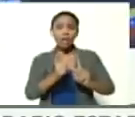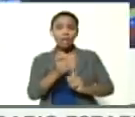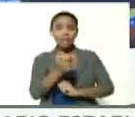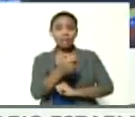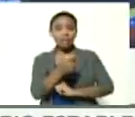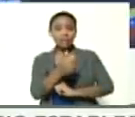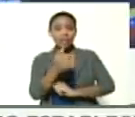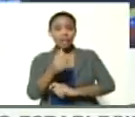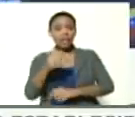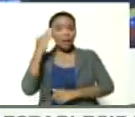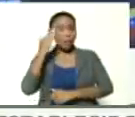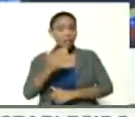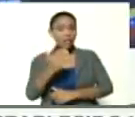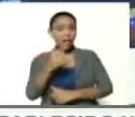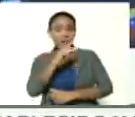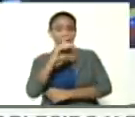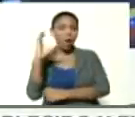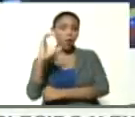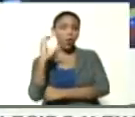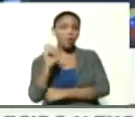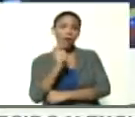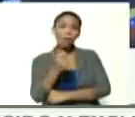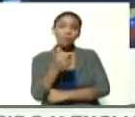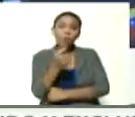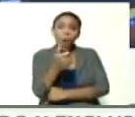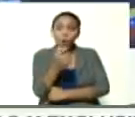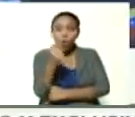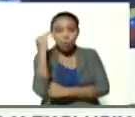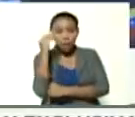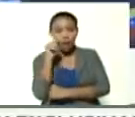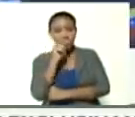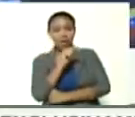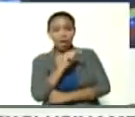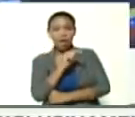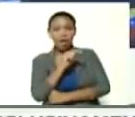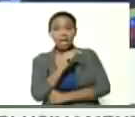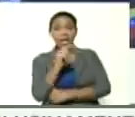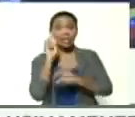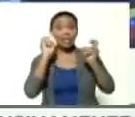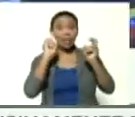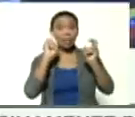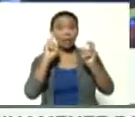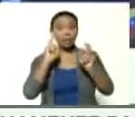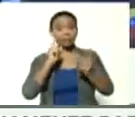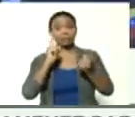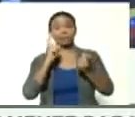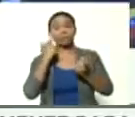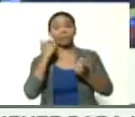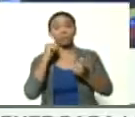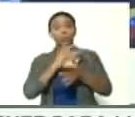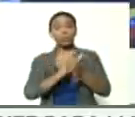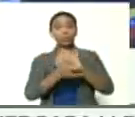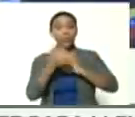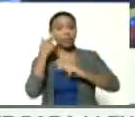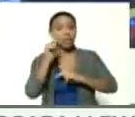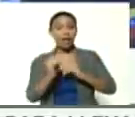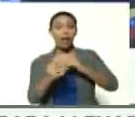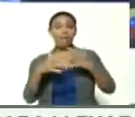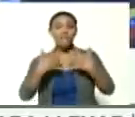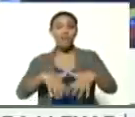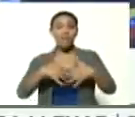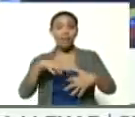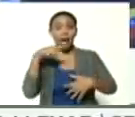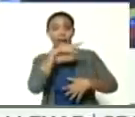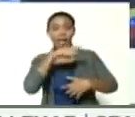de las fuerzas de seguridad de Colombia, y un factor común que une a todos estos actores: la industria de la droga,